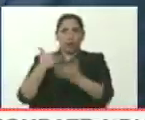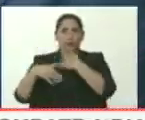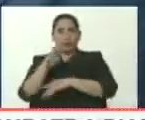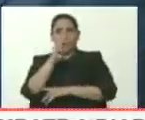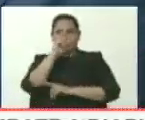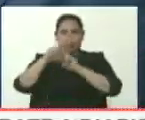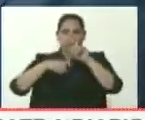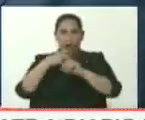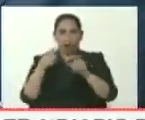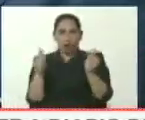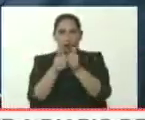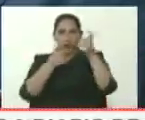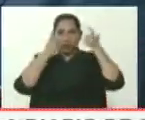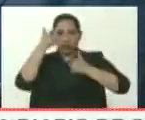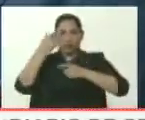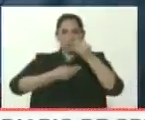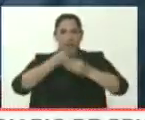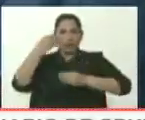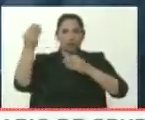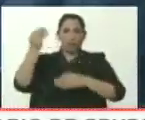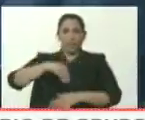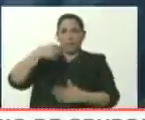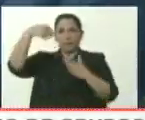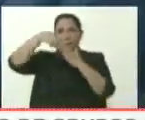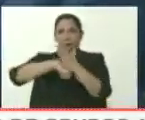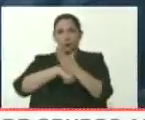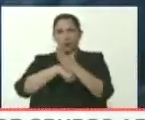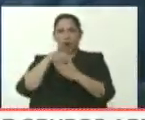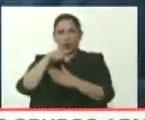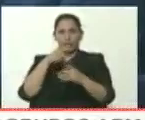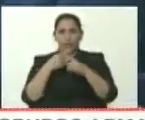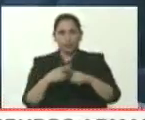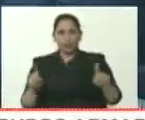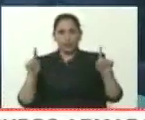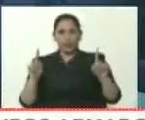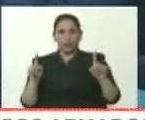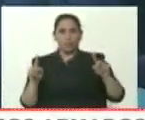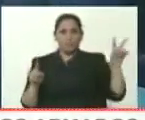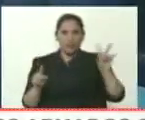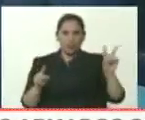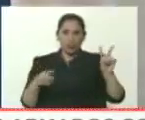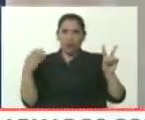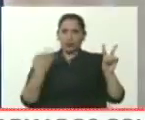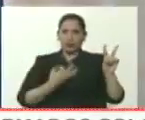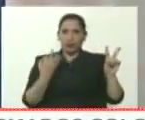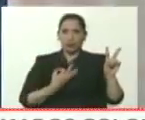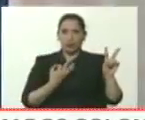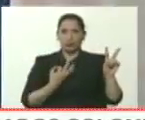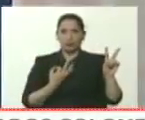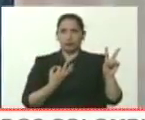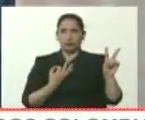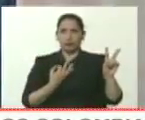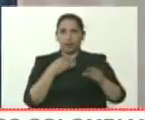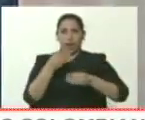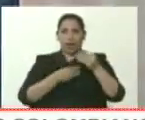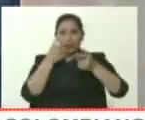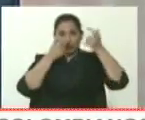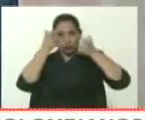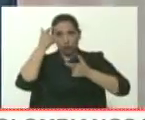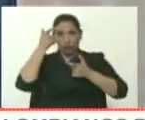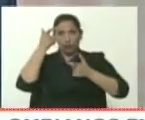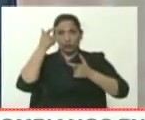Chávez, se han hecho mucho más profundas esas diferencias. Venezuela siempre ha hecho, y el comandante Hugo